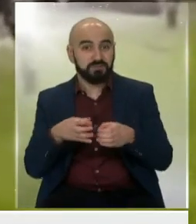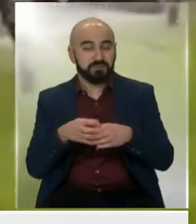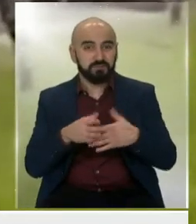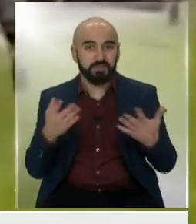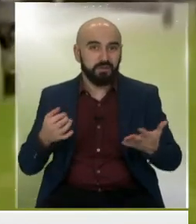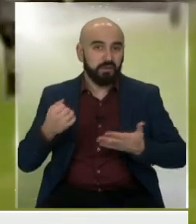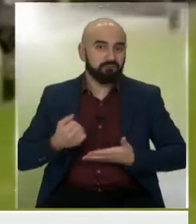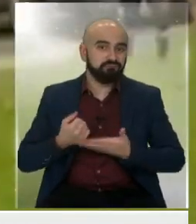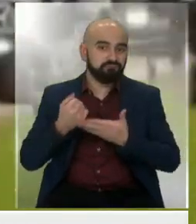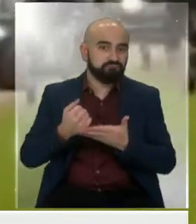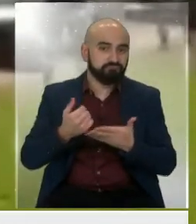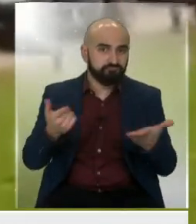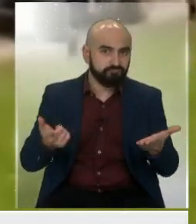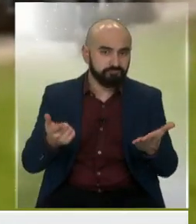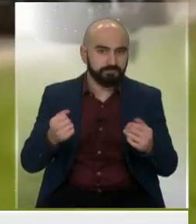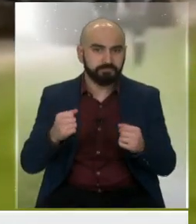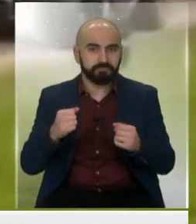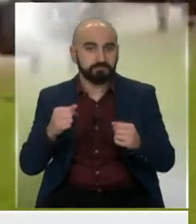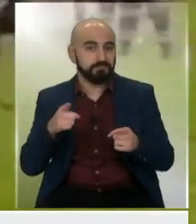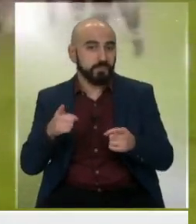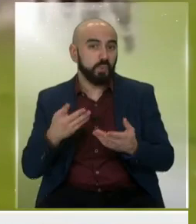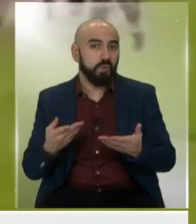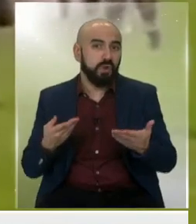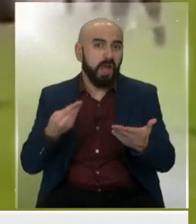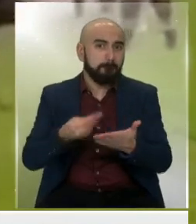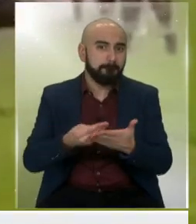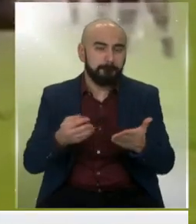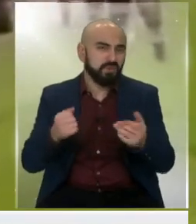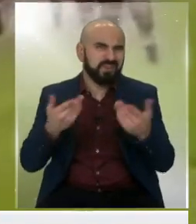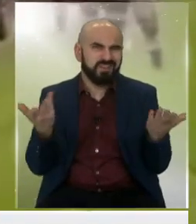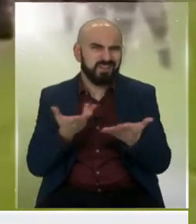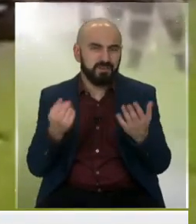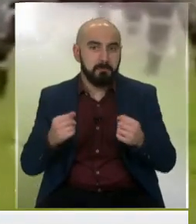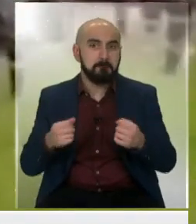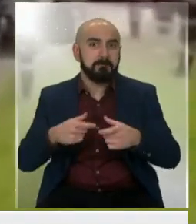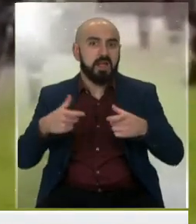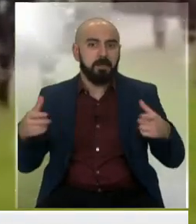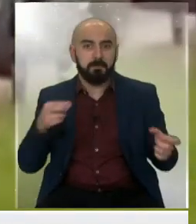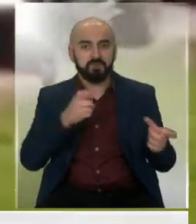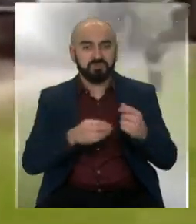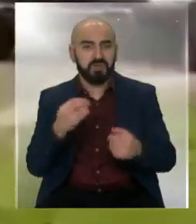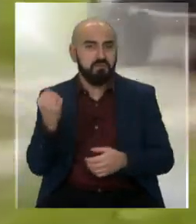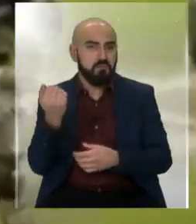México las cifras de asesinatos no paren de crecer, incluso en medio de la pandemia.